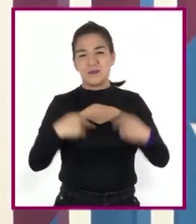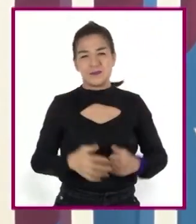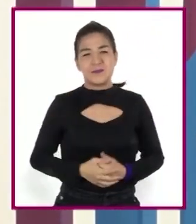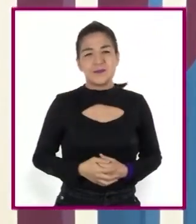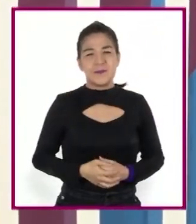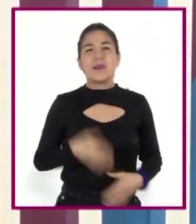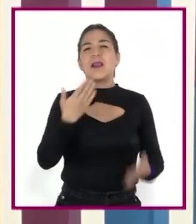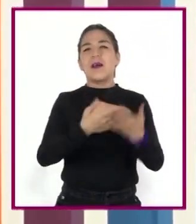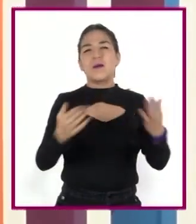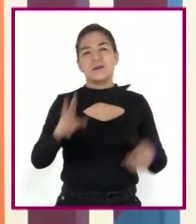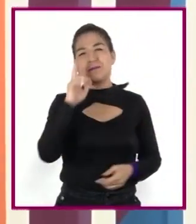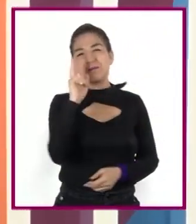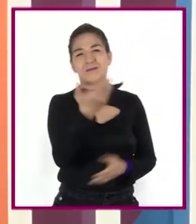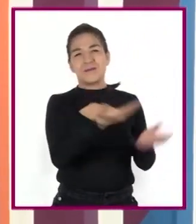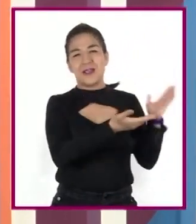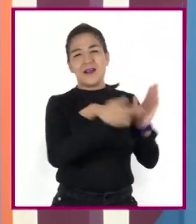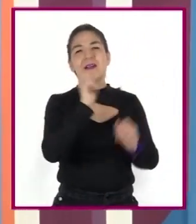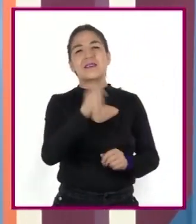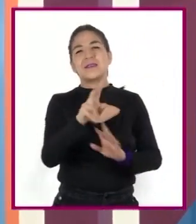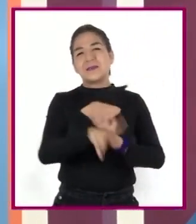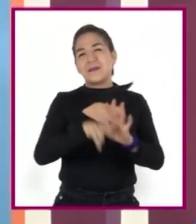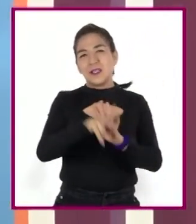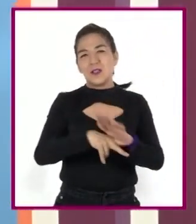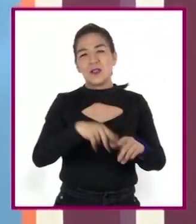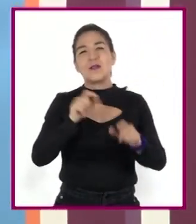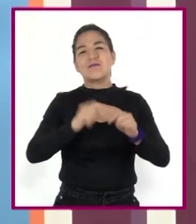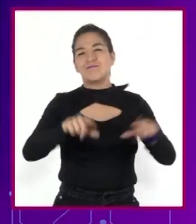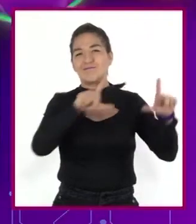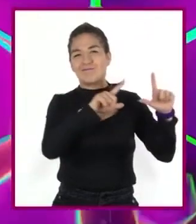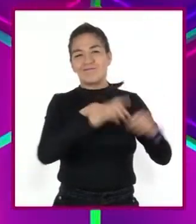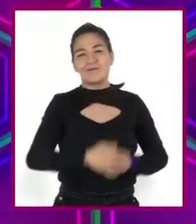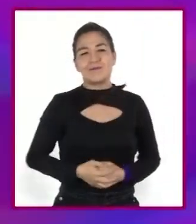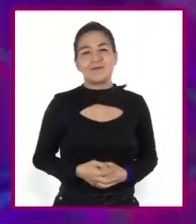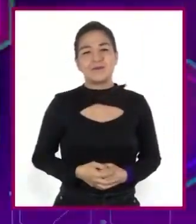Ahora, veamos y escuchemos un video respecto al tema.